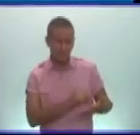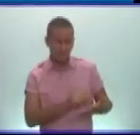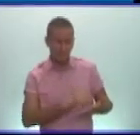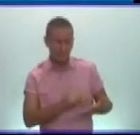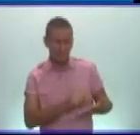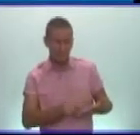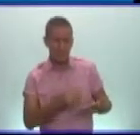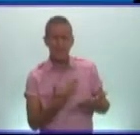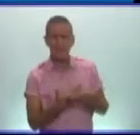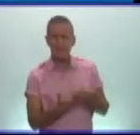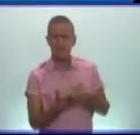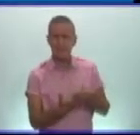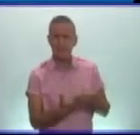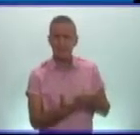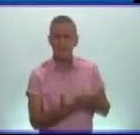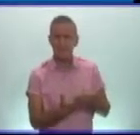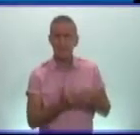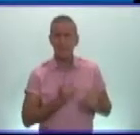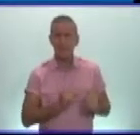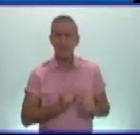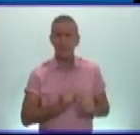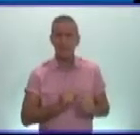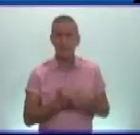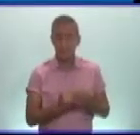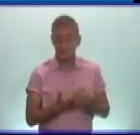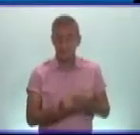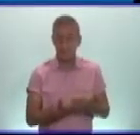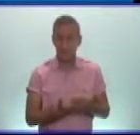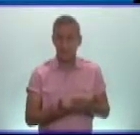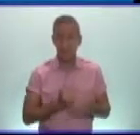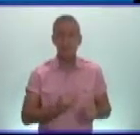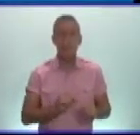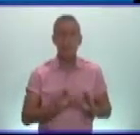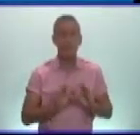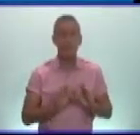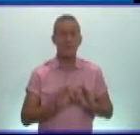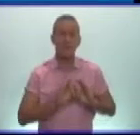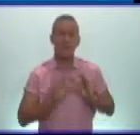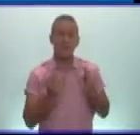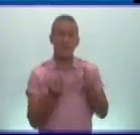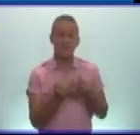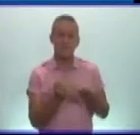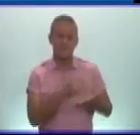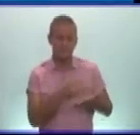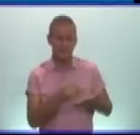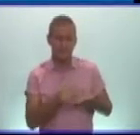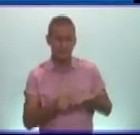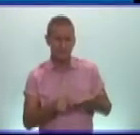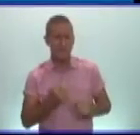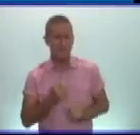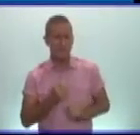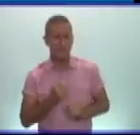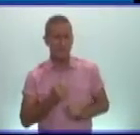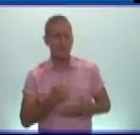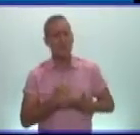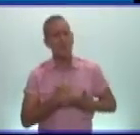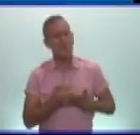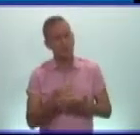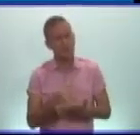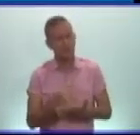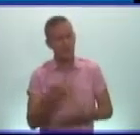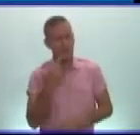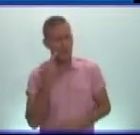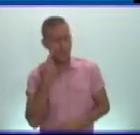en presencia de una carta familiar. ¿Qué expresiones nos ayudaron a reconocer esta carta